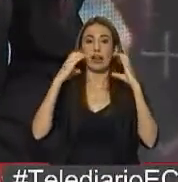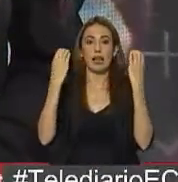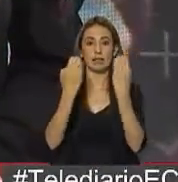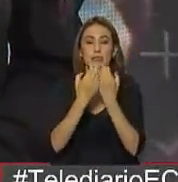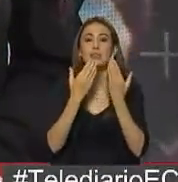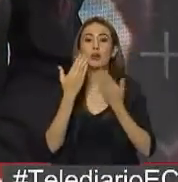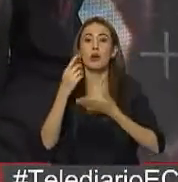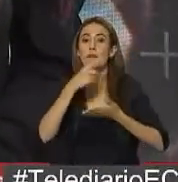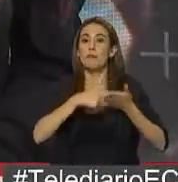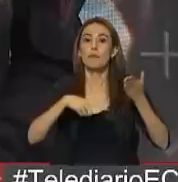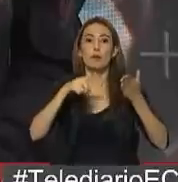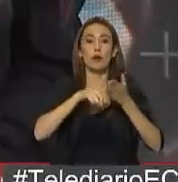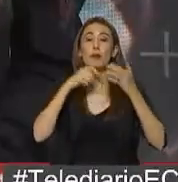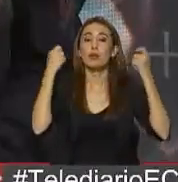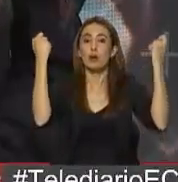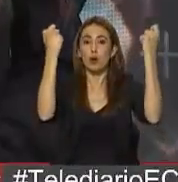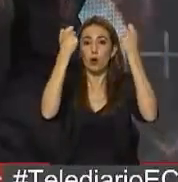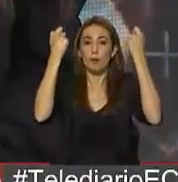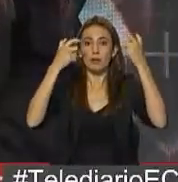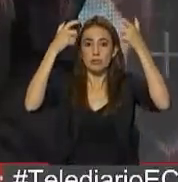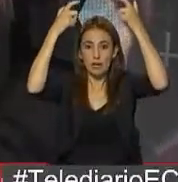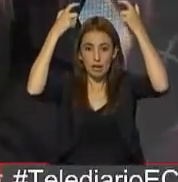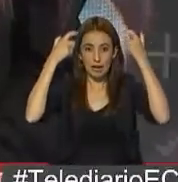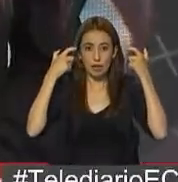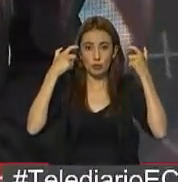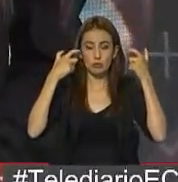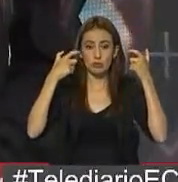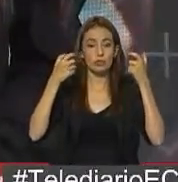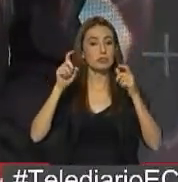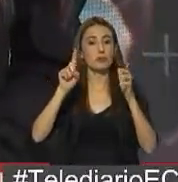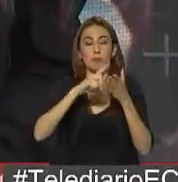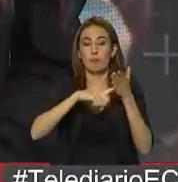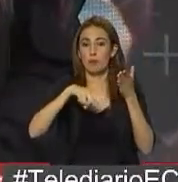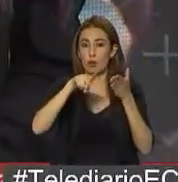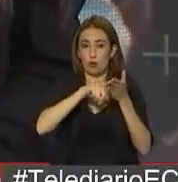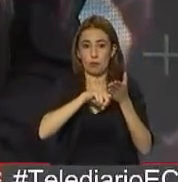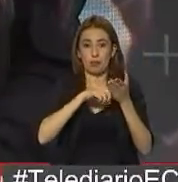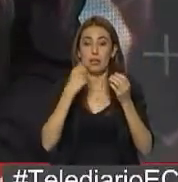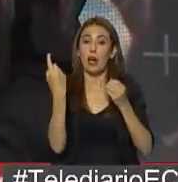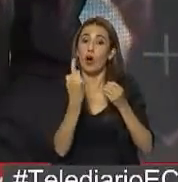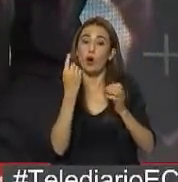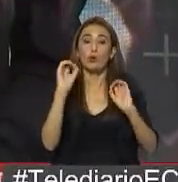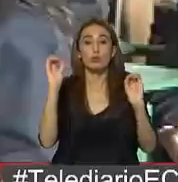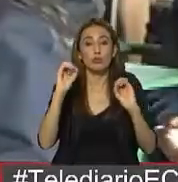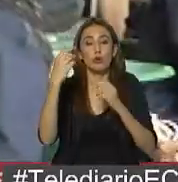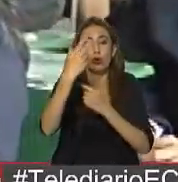prohibidos los festejos de terminación de año o graduaciones, a menos que sea de manera virtual.